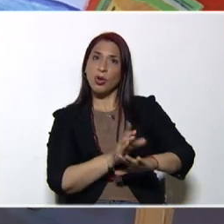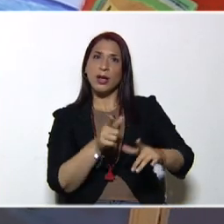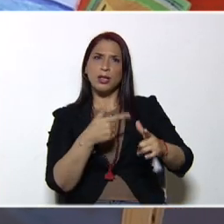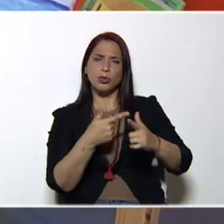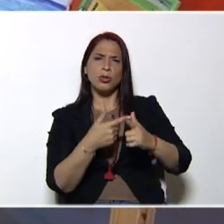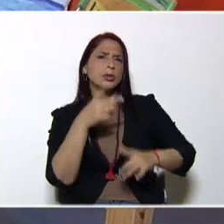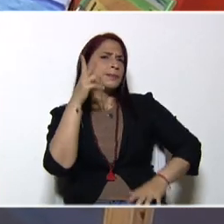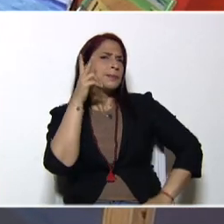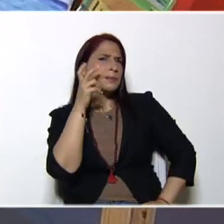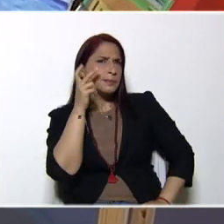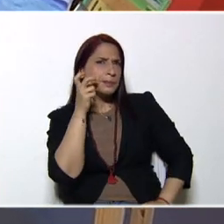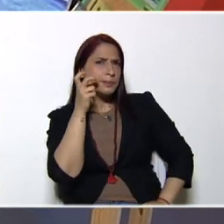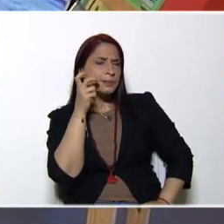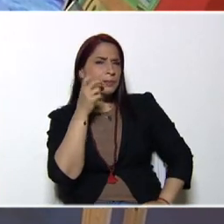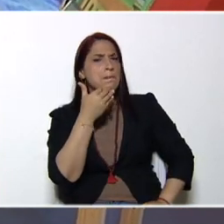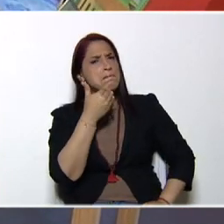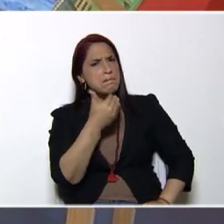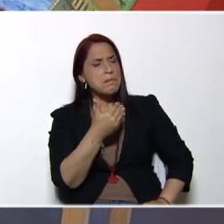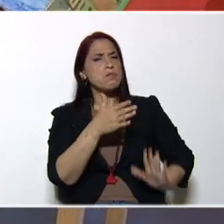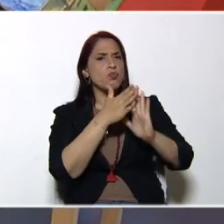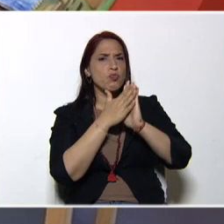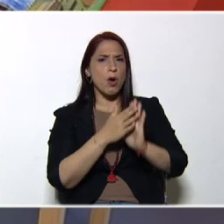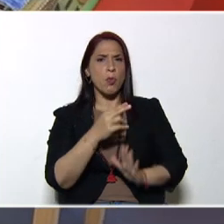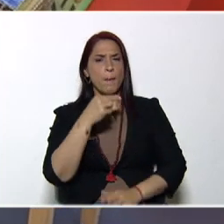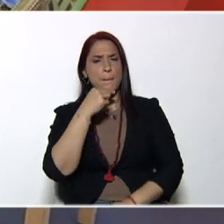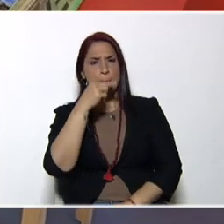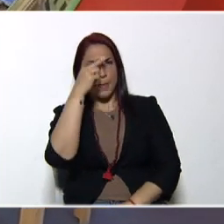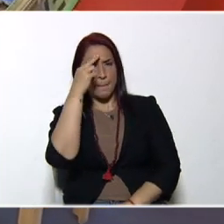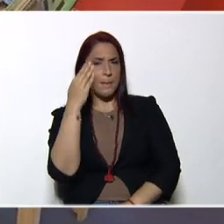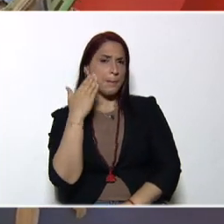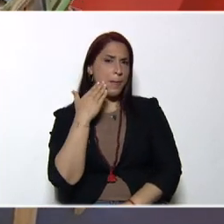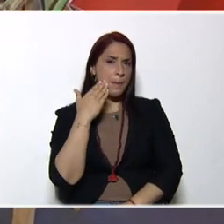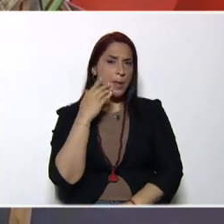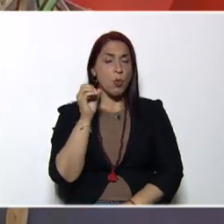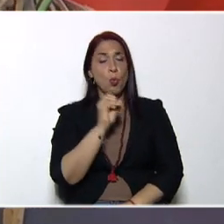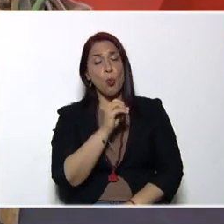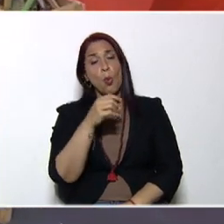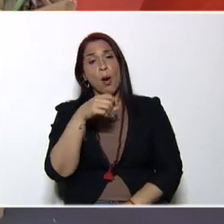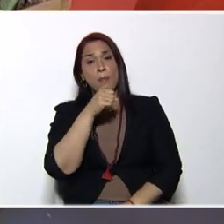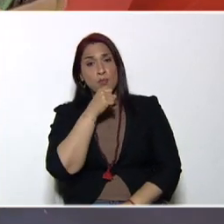prestan atención y pídanle a sus papás o a su abuela, la pueden buscar también hasta por las redes